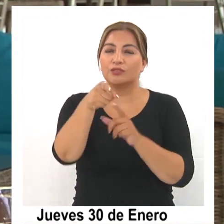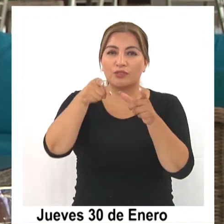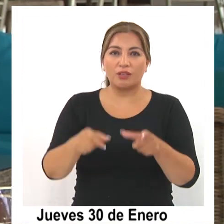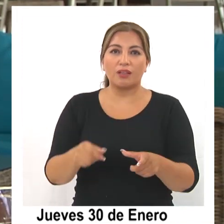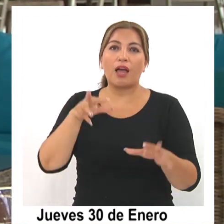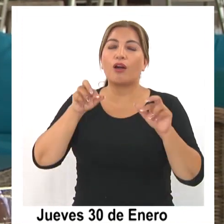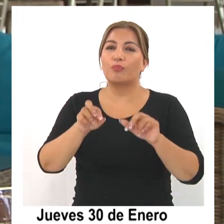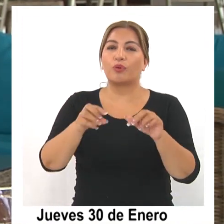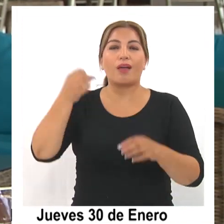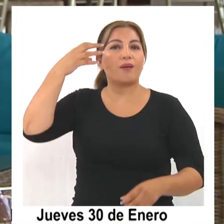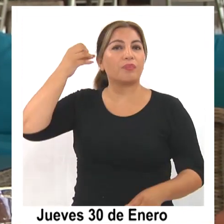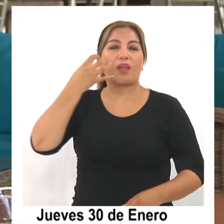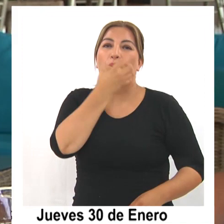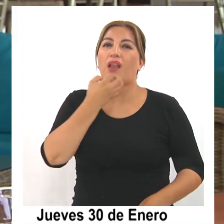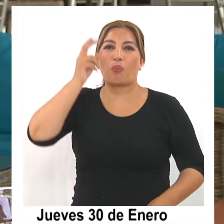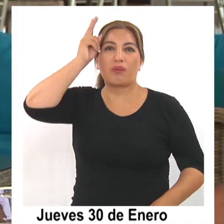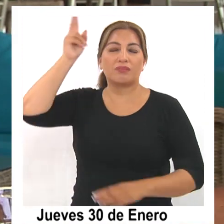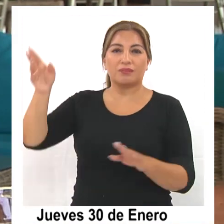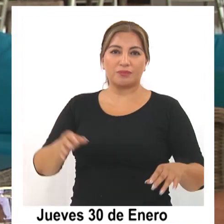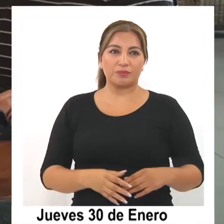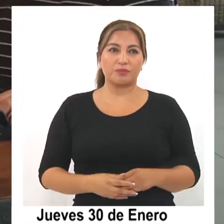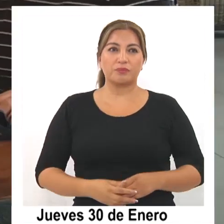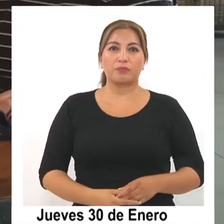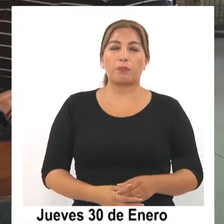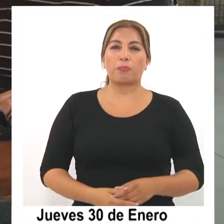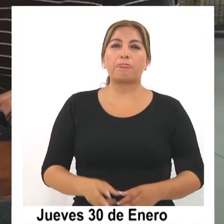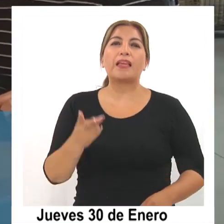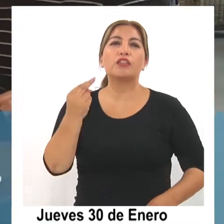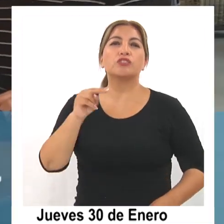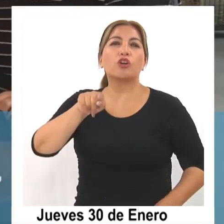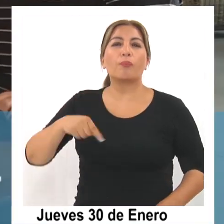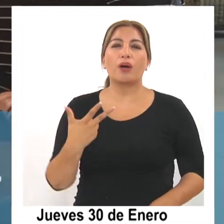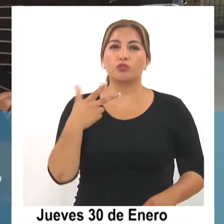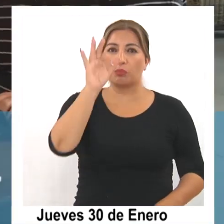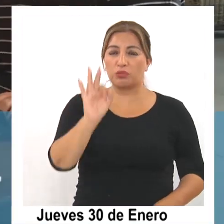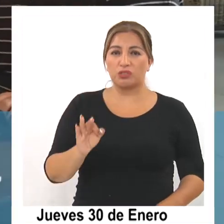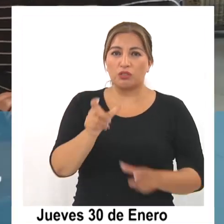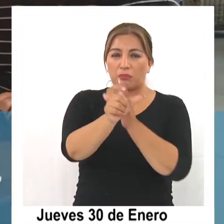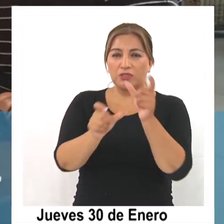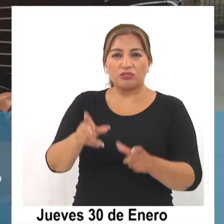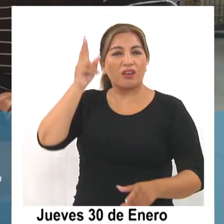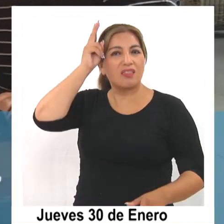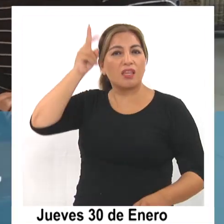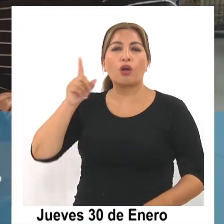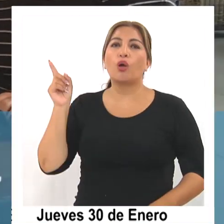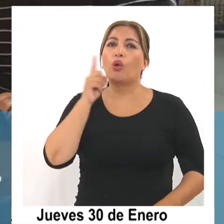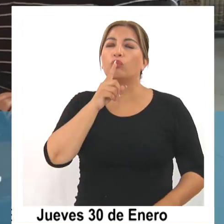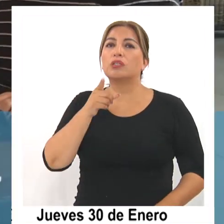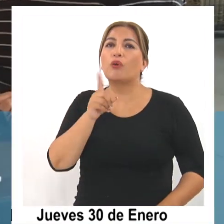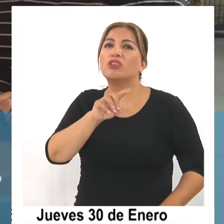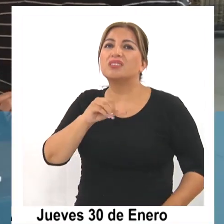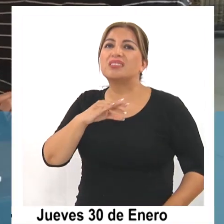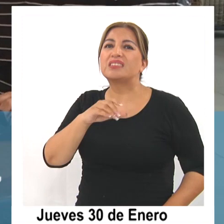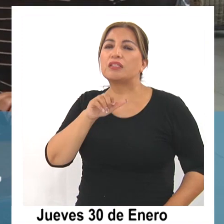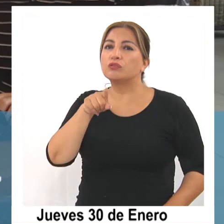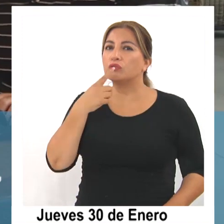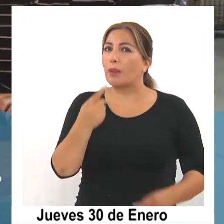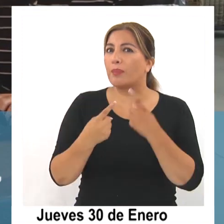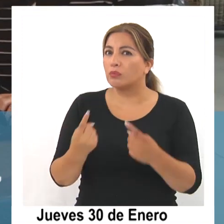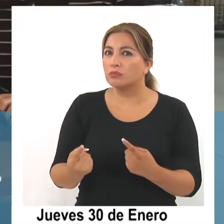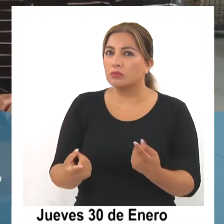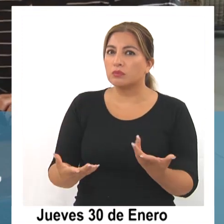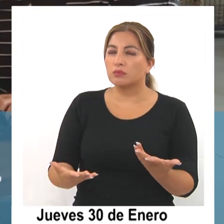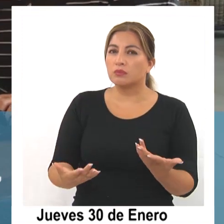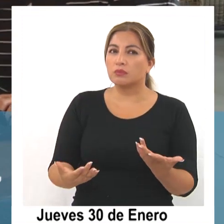posibilidad de aprender una lengua indígena Del 12,8% de población indígena que se detectó en el último censo ese